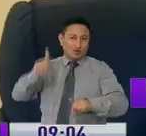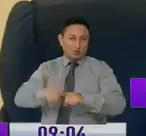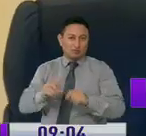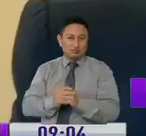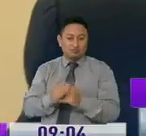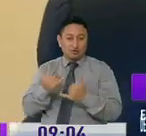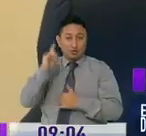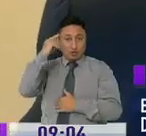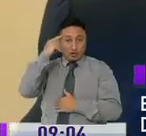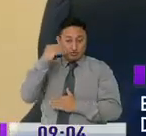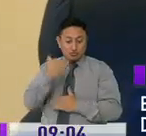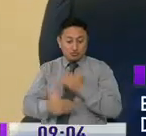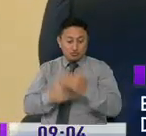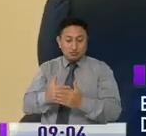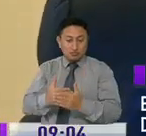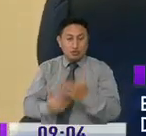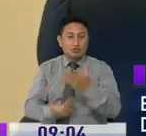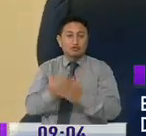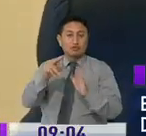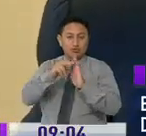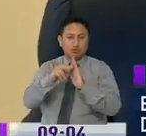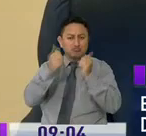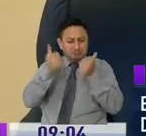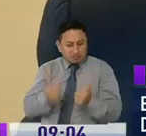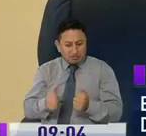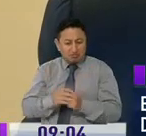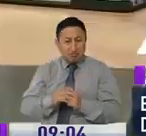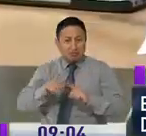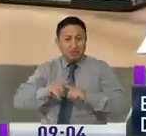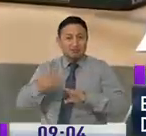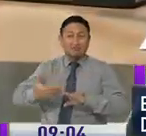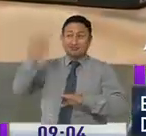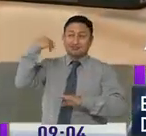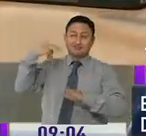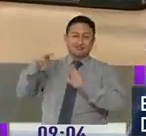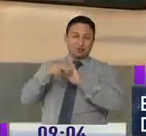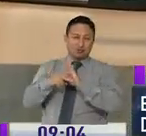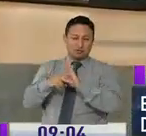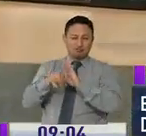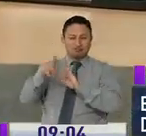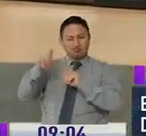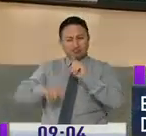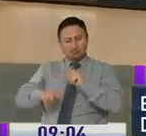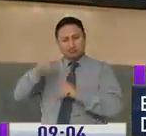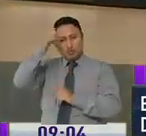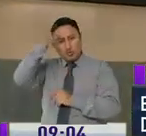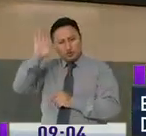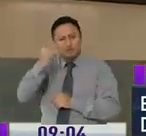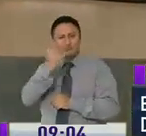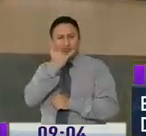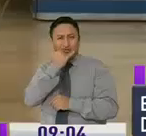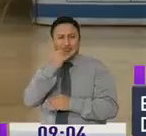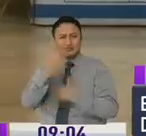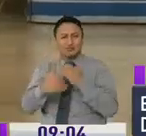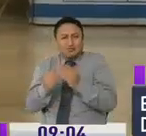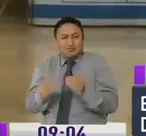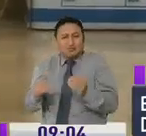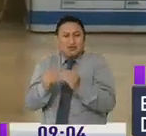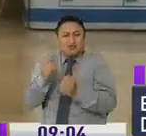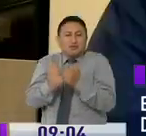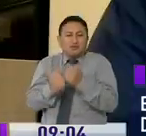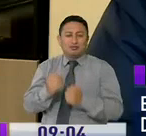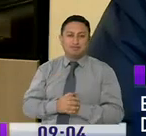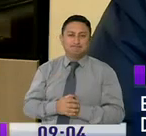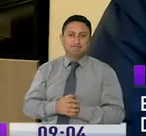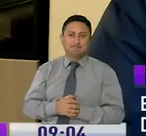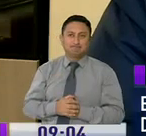paso que da el gobierno al apostar por una nueva normativa, pues la anterior tenía ciertos errores de concepto que dicen traían más problemas que beneficios.